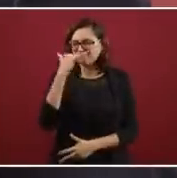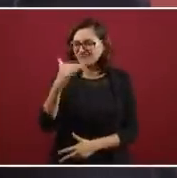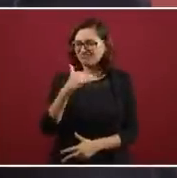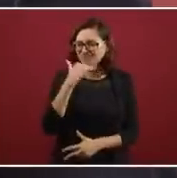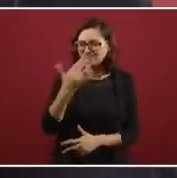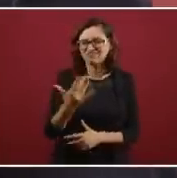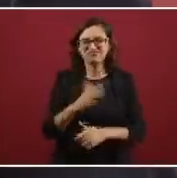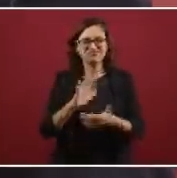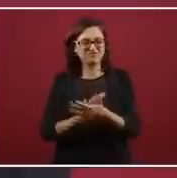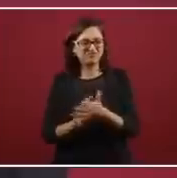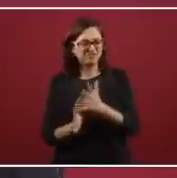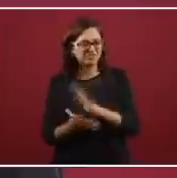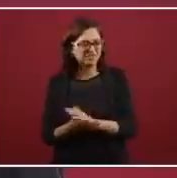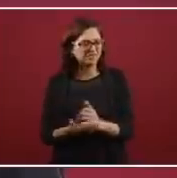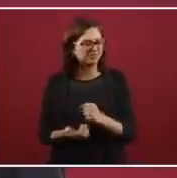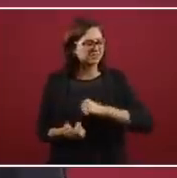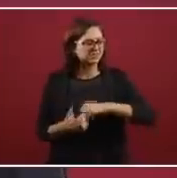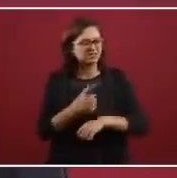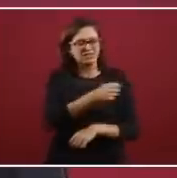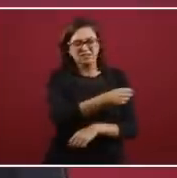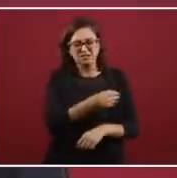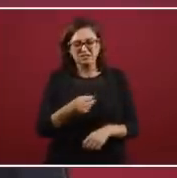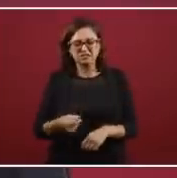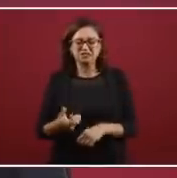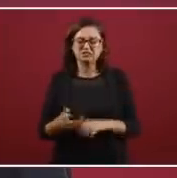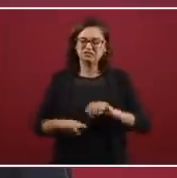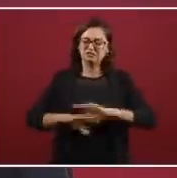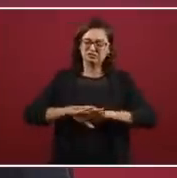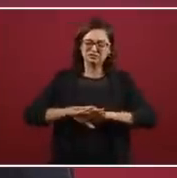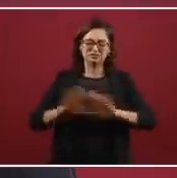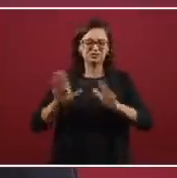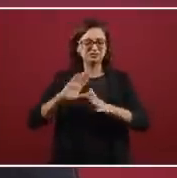influyentismo, los recomendados,